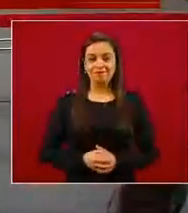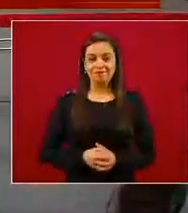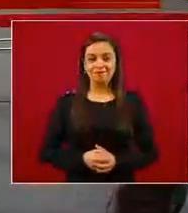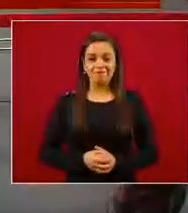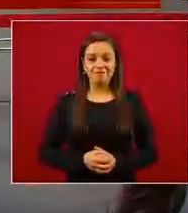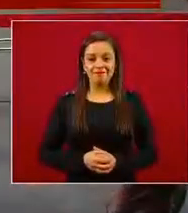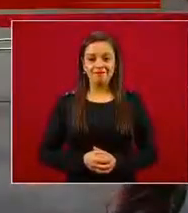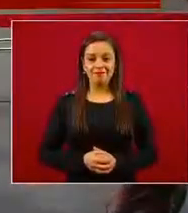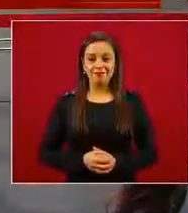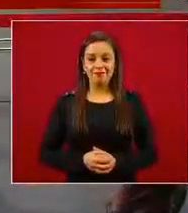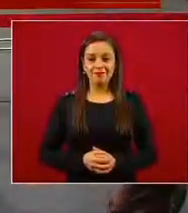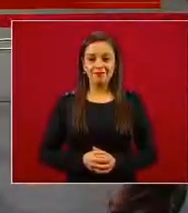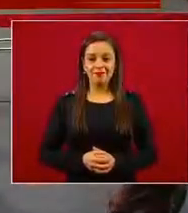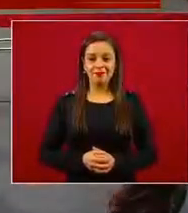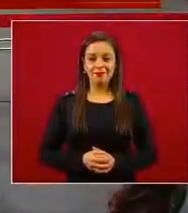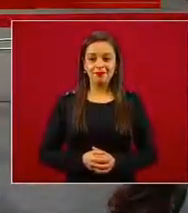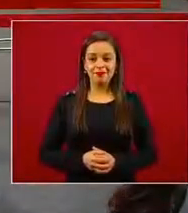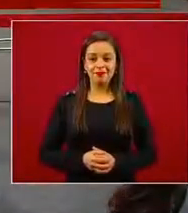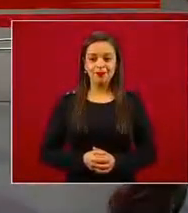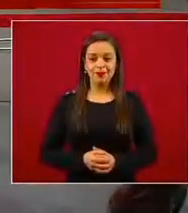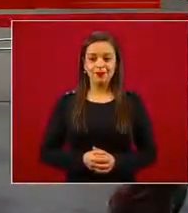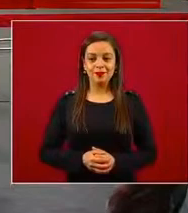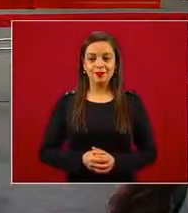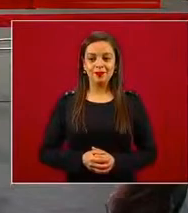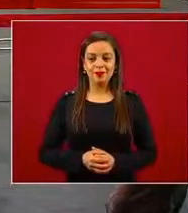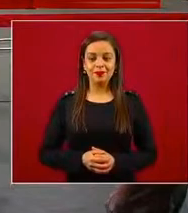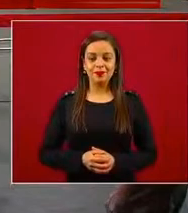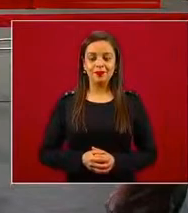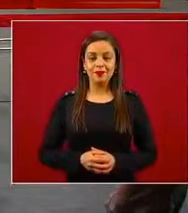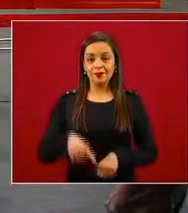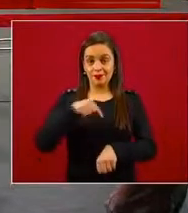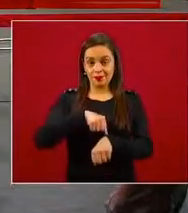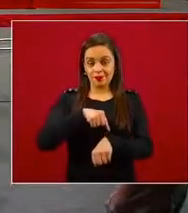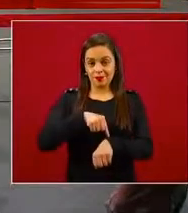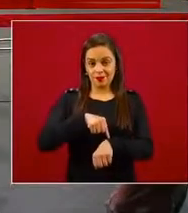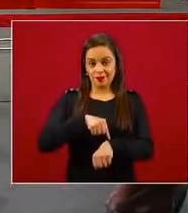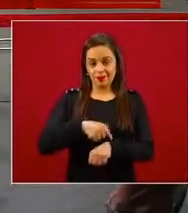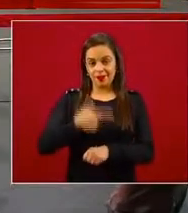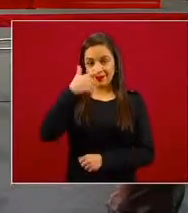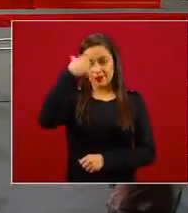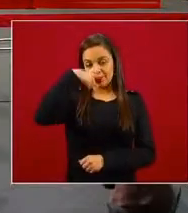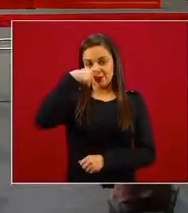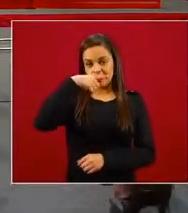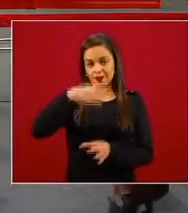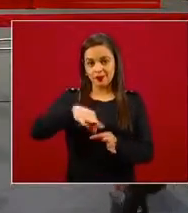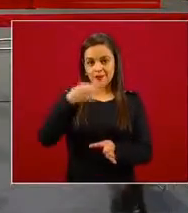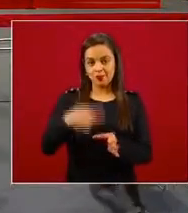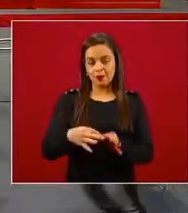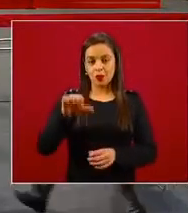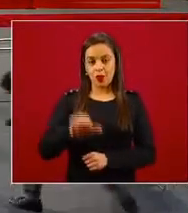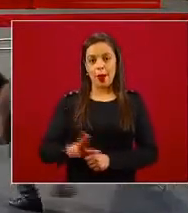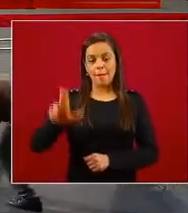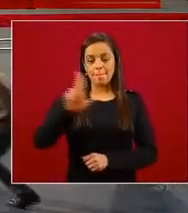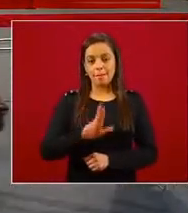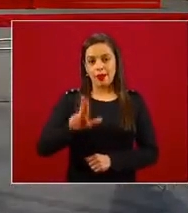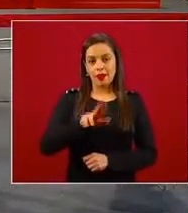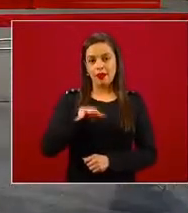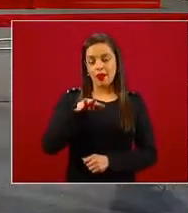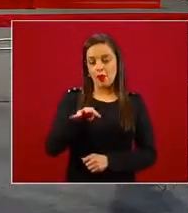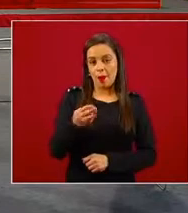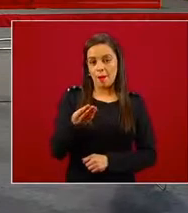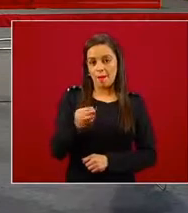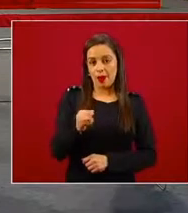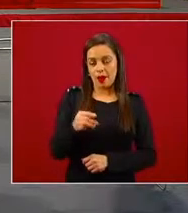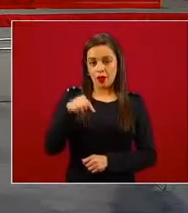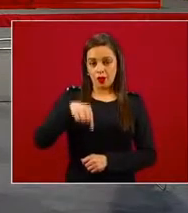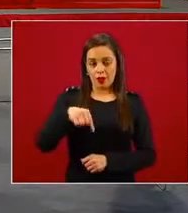Ahora sí me cambió el ritmo. Son las It's 19 7 o'clock horas del martes on 19 de Tuesday, the mayo. 19th, Estamos